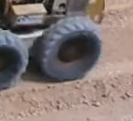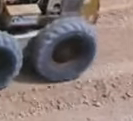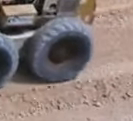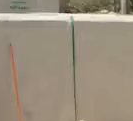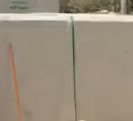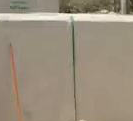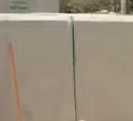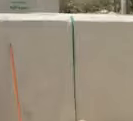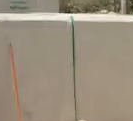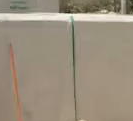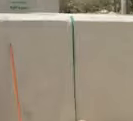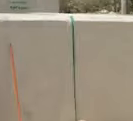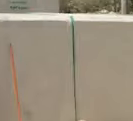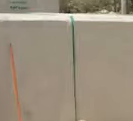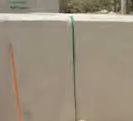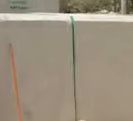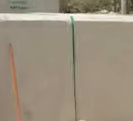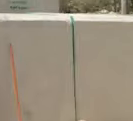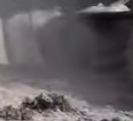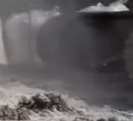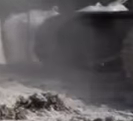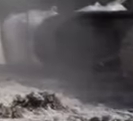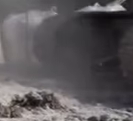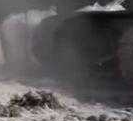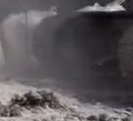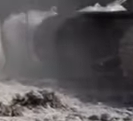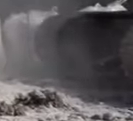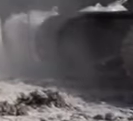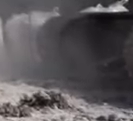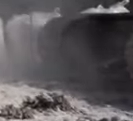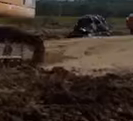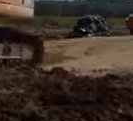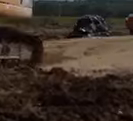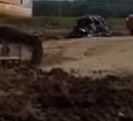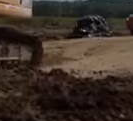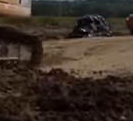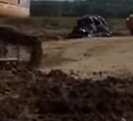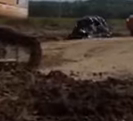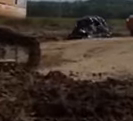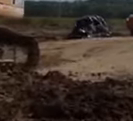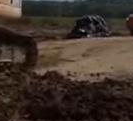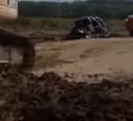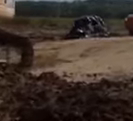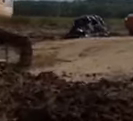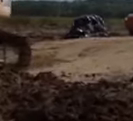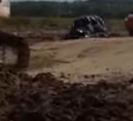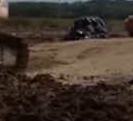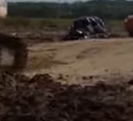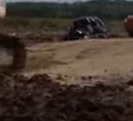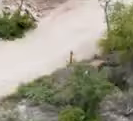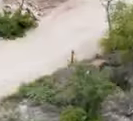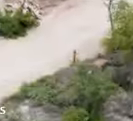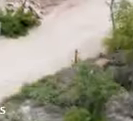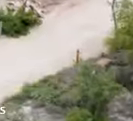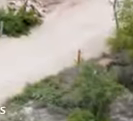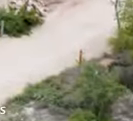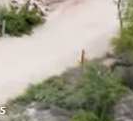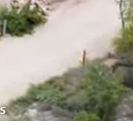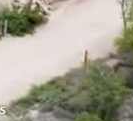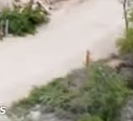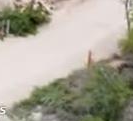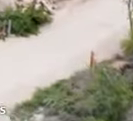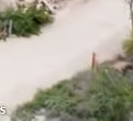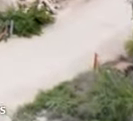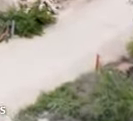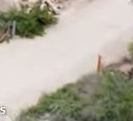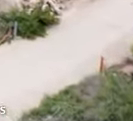3, continuamos los trabajos y avanzamos sin obstáculos. A lo largo de estos meses, progresamos con la preparación del terreno. Realizamos